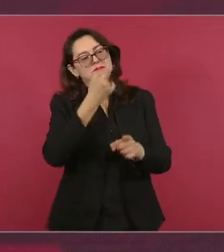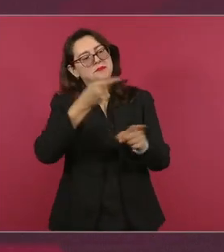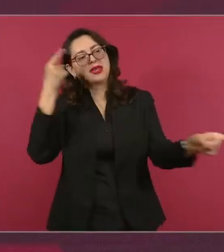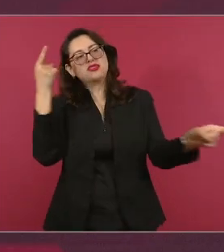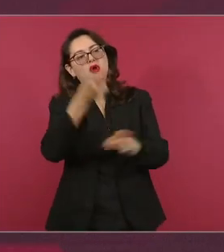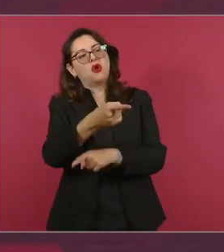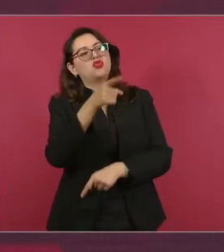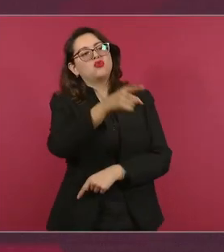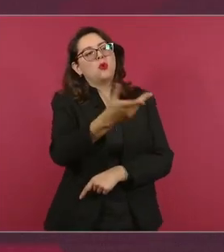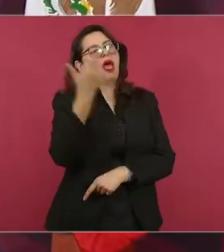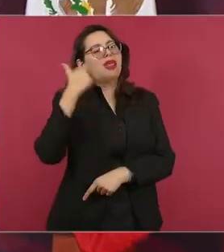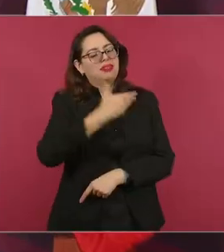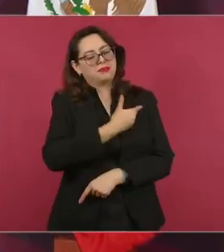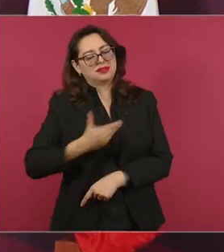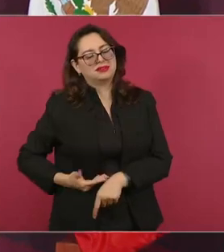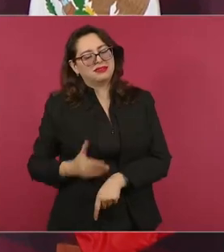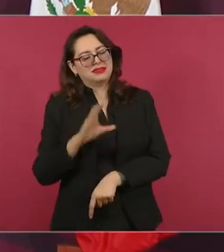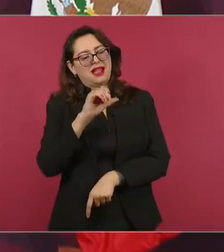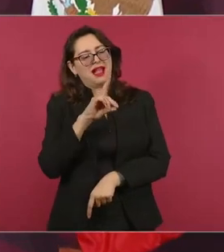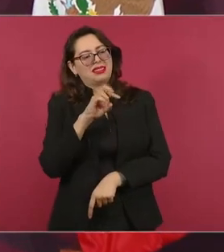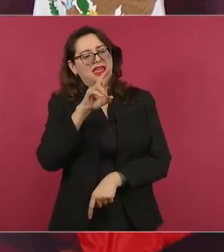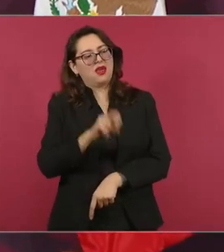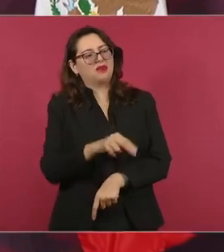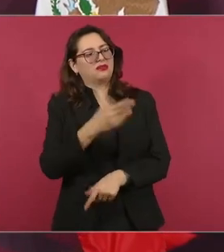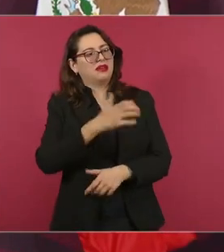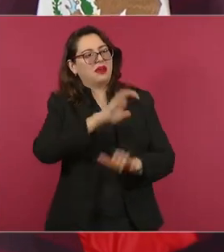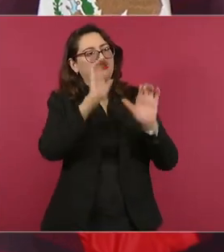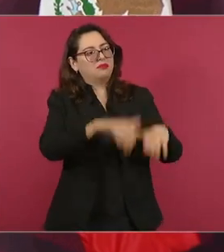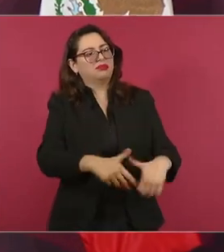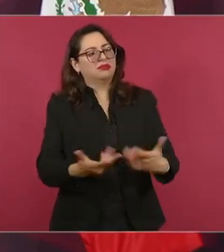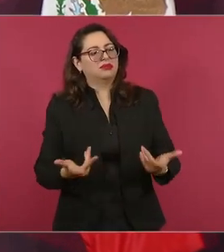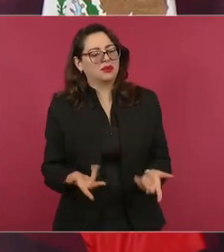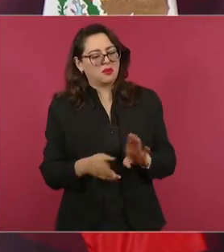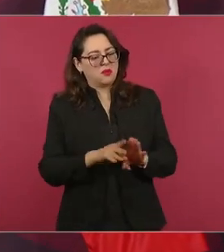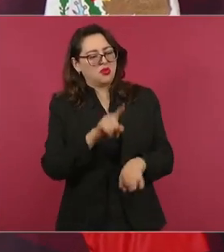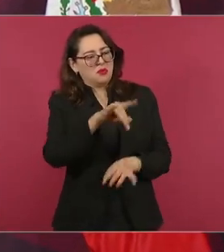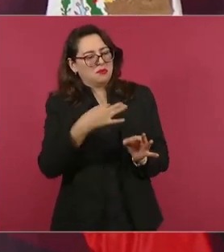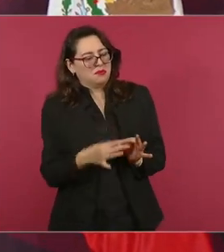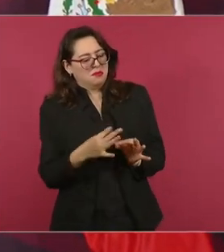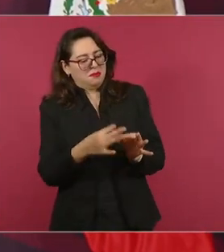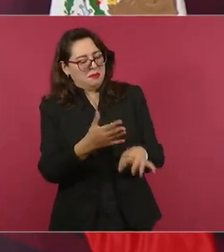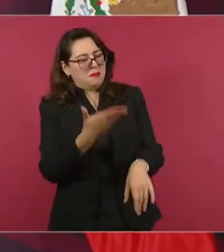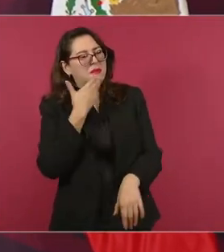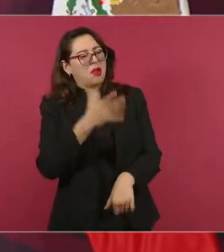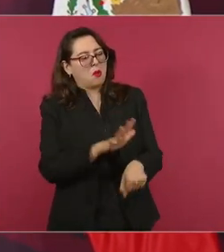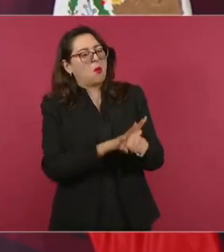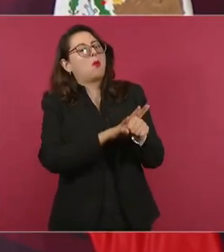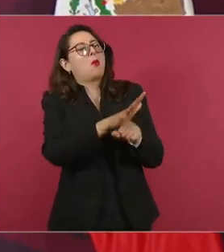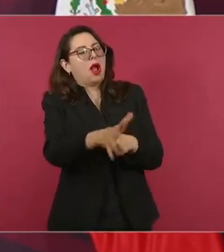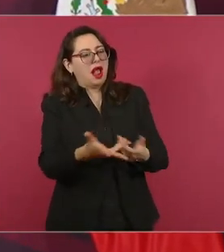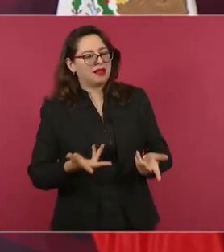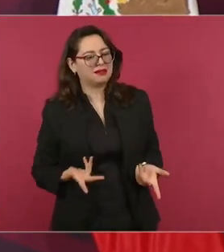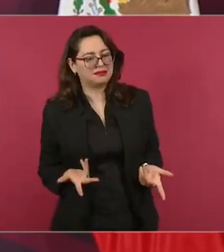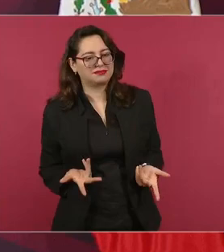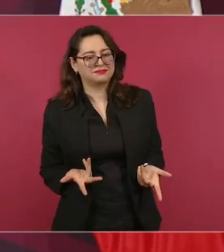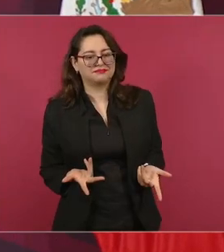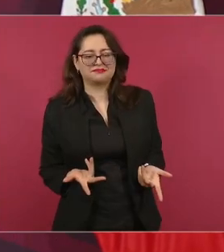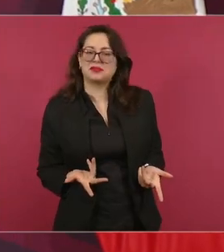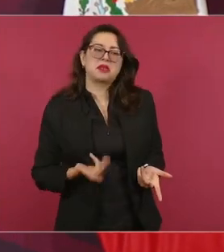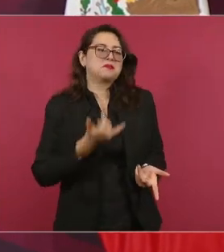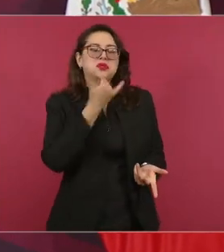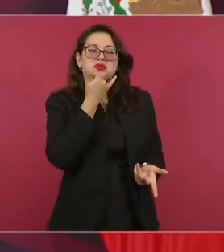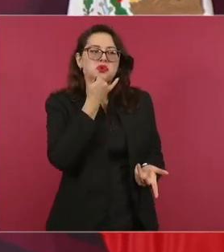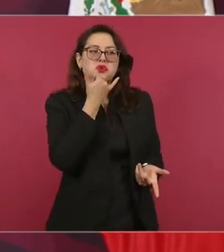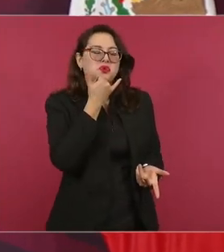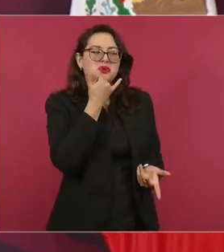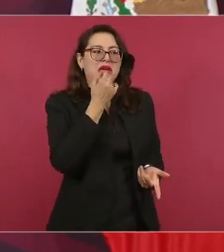estaba muy insistente, ¿no?, en que estaban haciendo bien las cosas y demás. Le dije, mire, ustedes nos